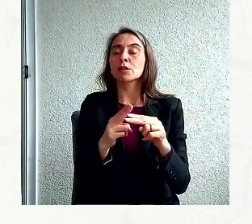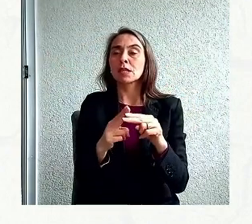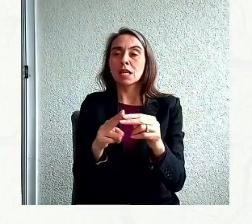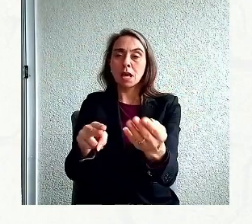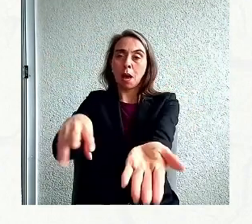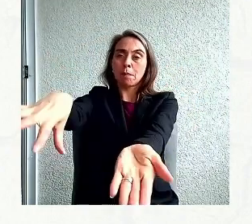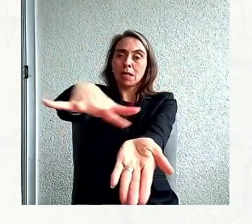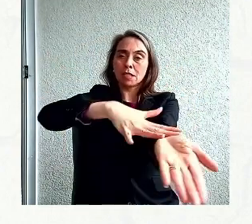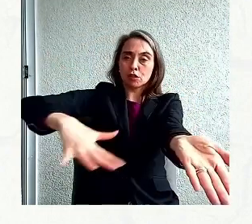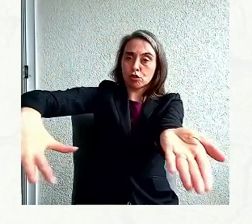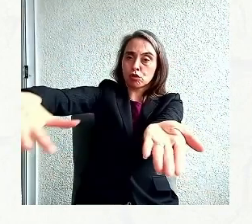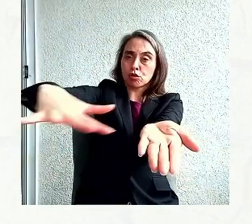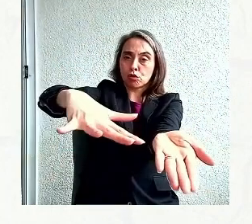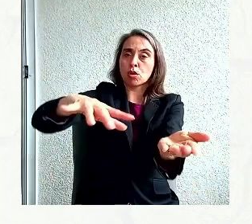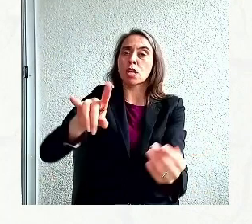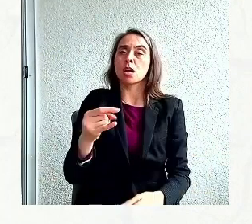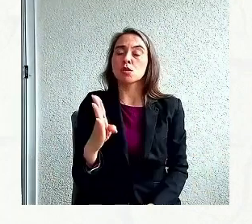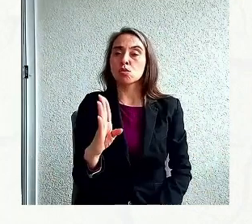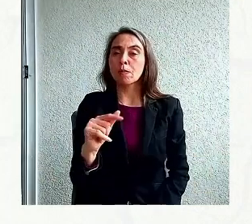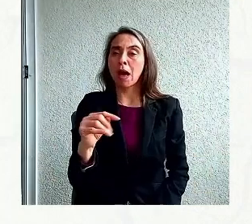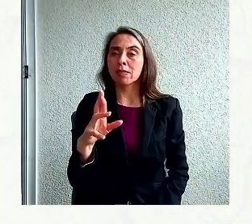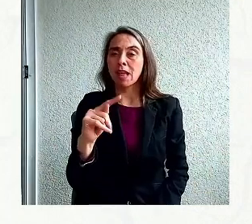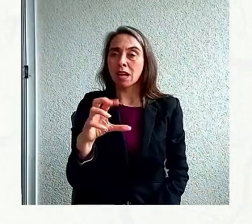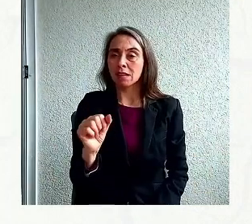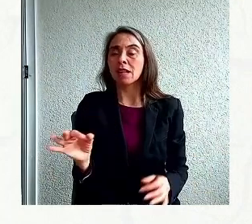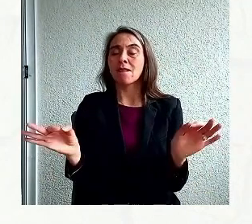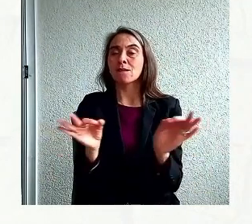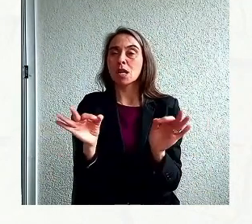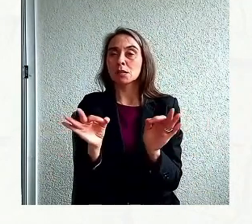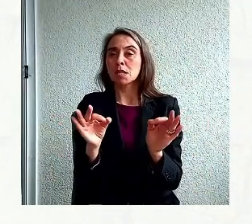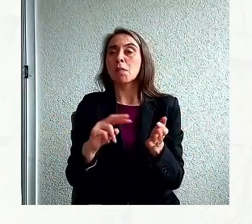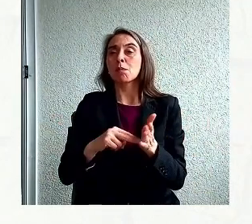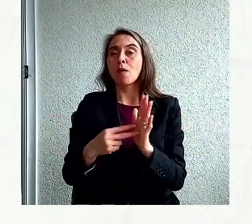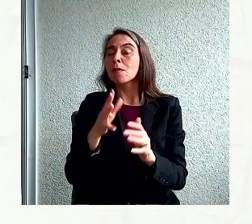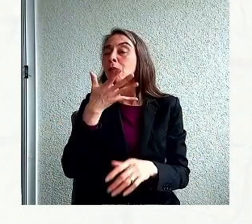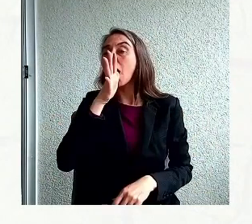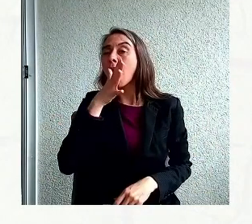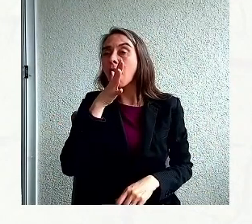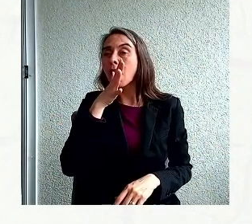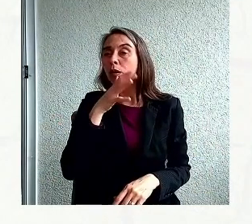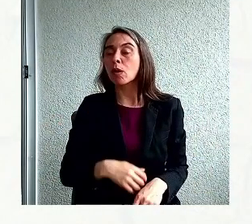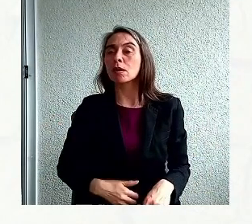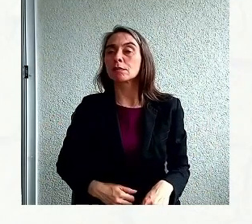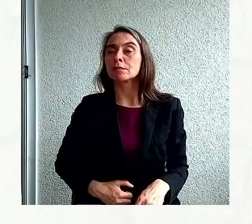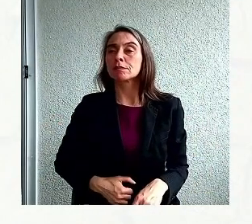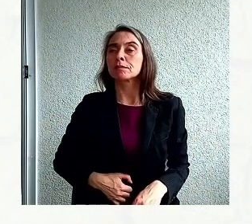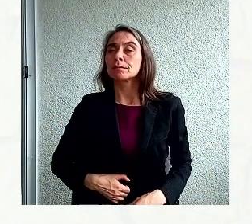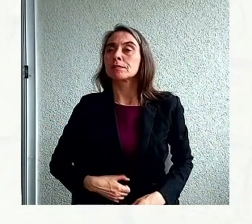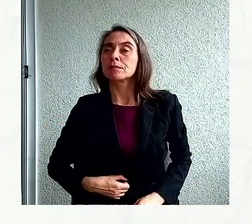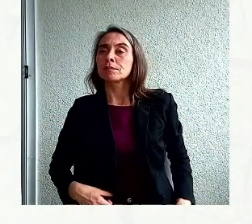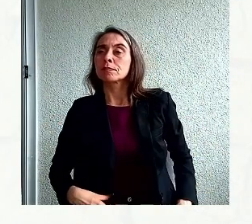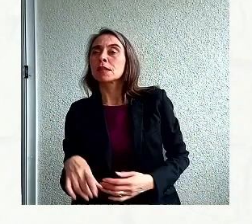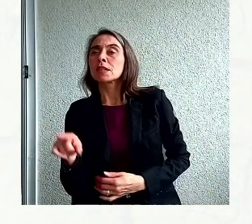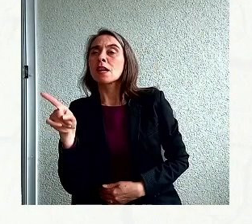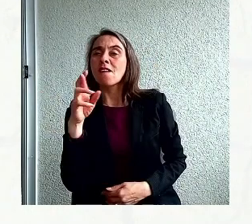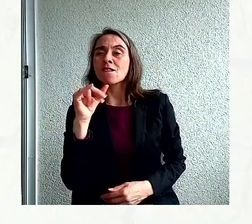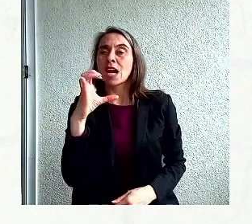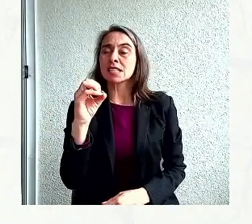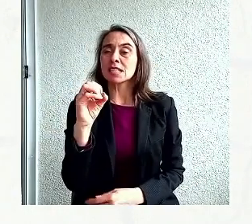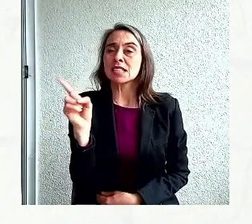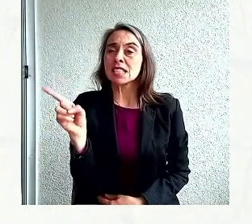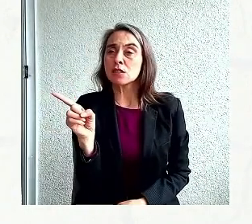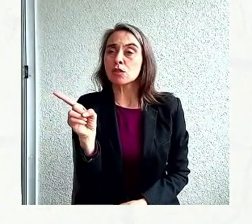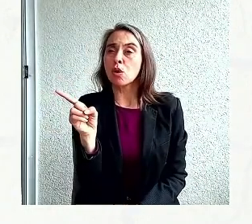porque Francisco, el que va a tocar principalmente el tema de glaciares